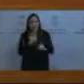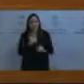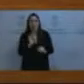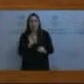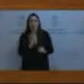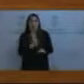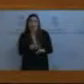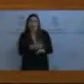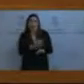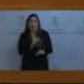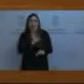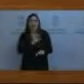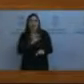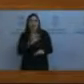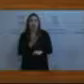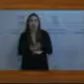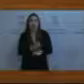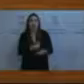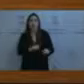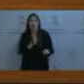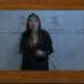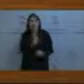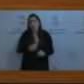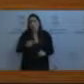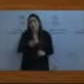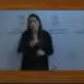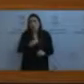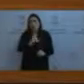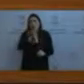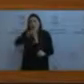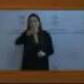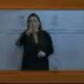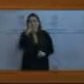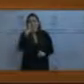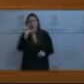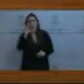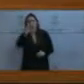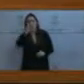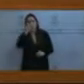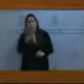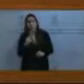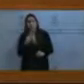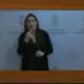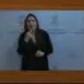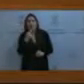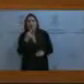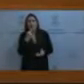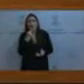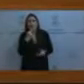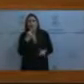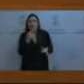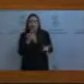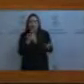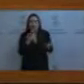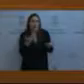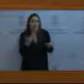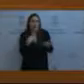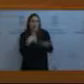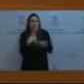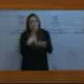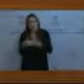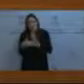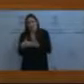señor representante de Podemos, don Enrique López, que hemos todos recibido formalmente una petición